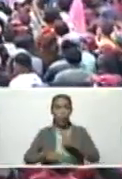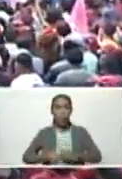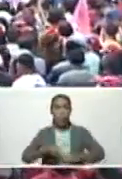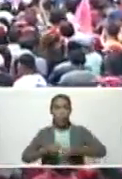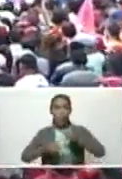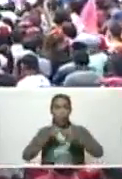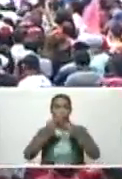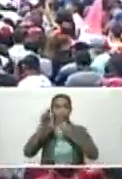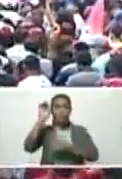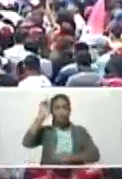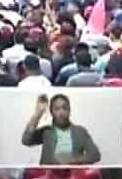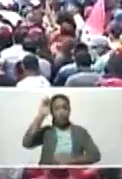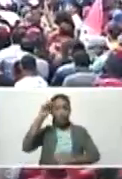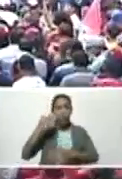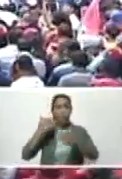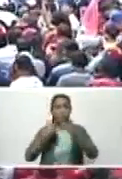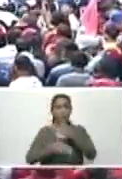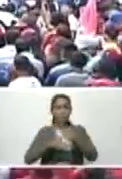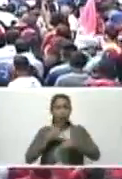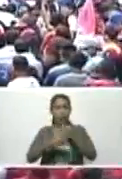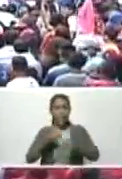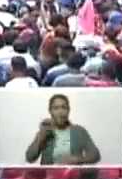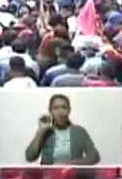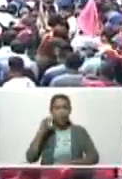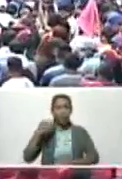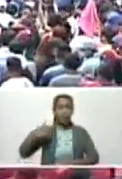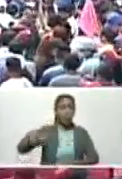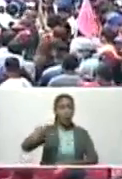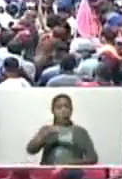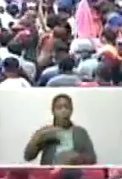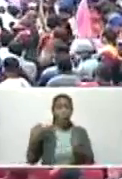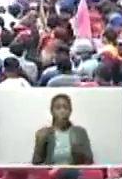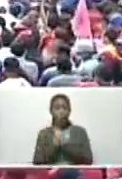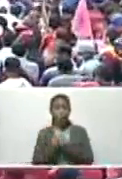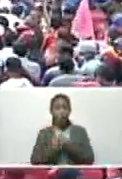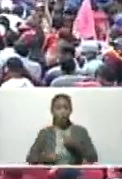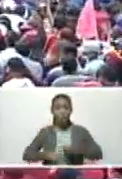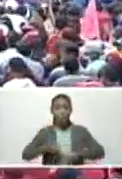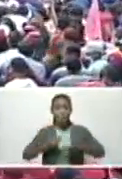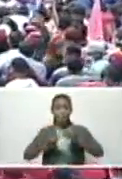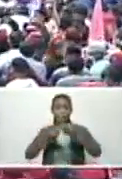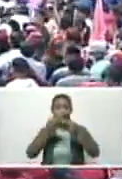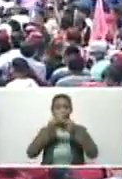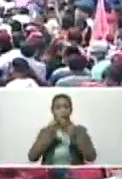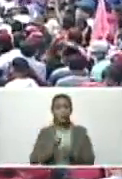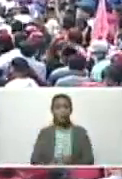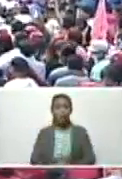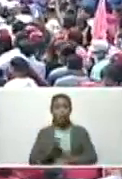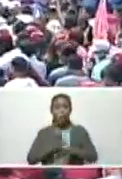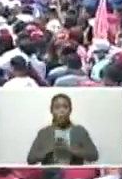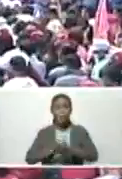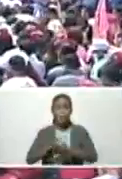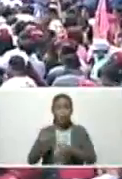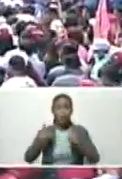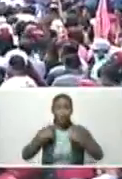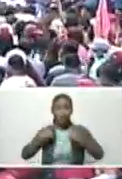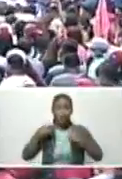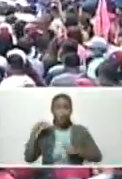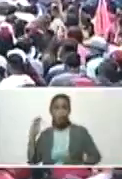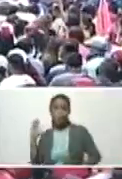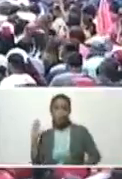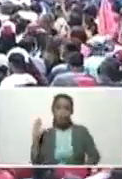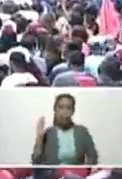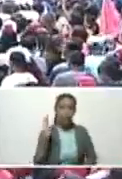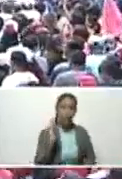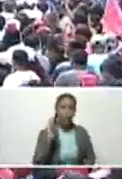y del futuro que vamos a labrar entre todos y entre todas. Por eso he venido